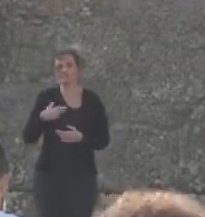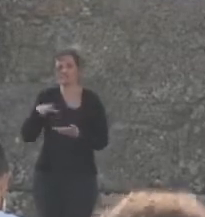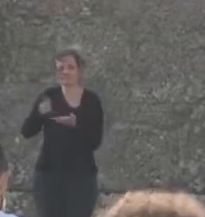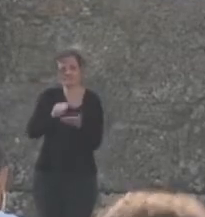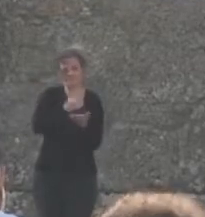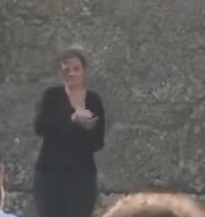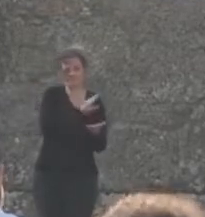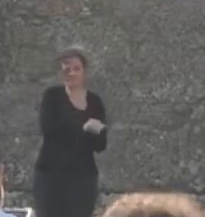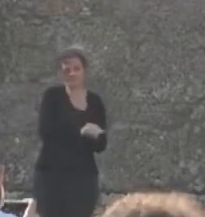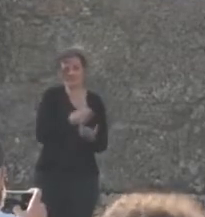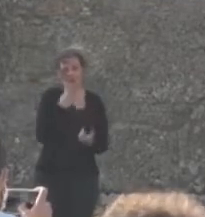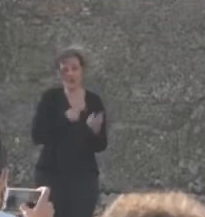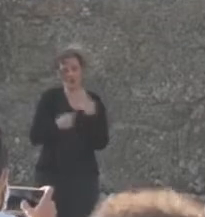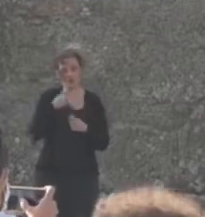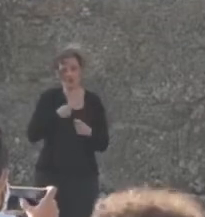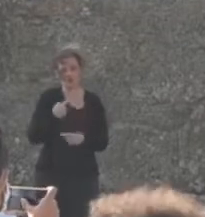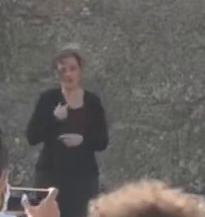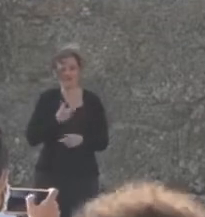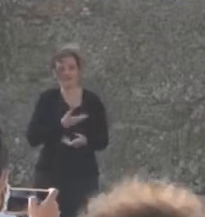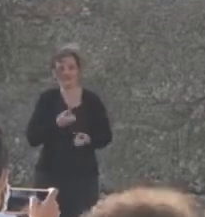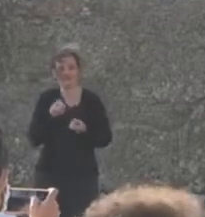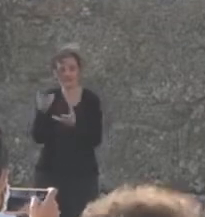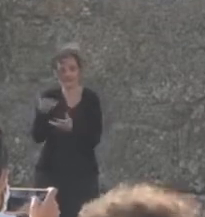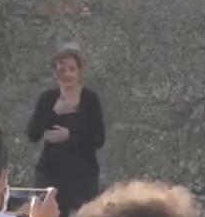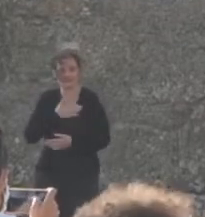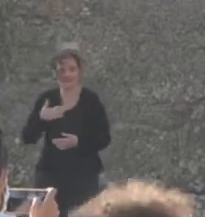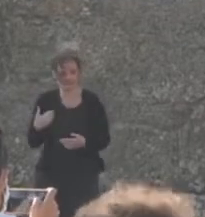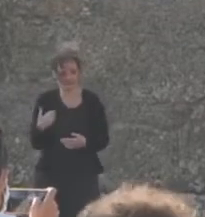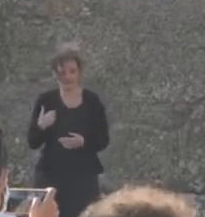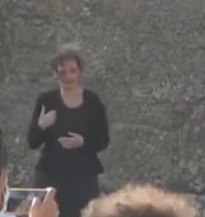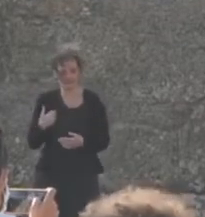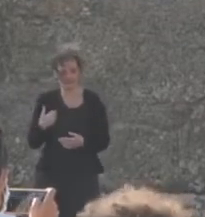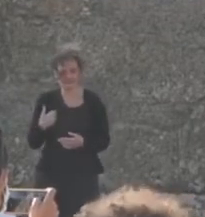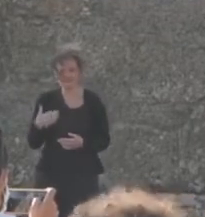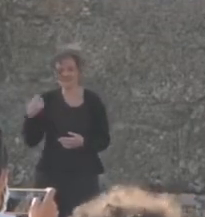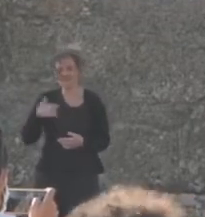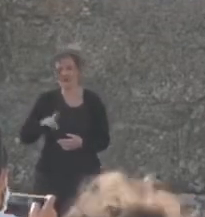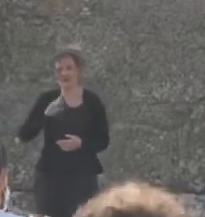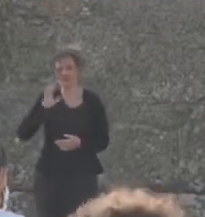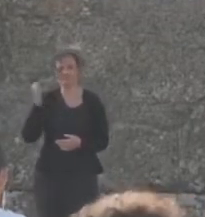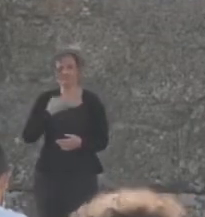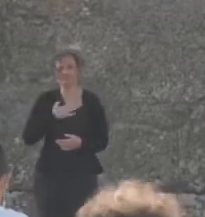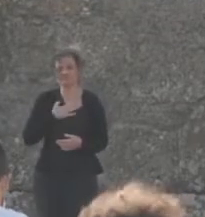para consulta dos que precisen informarse. Xa